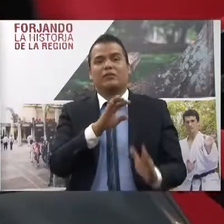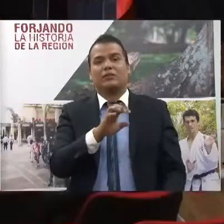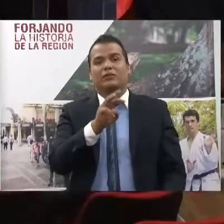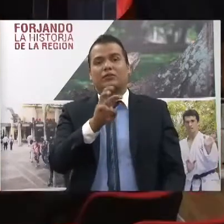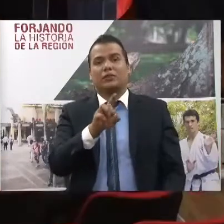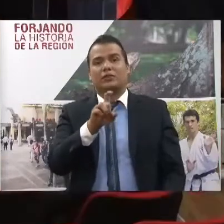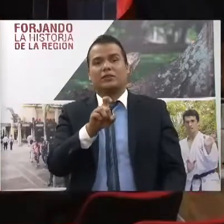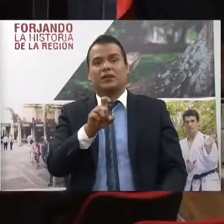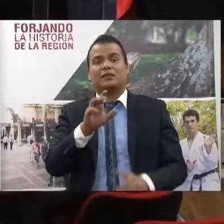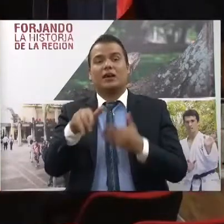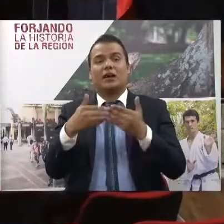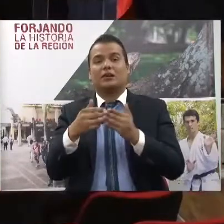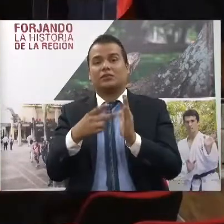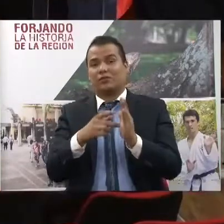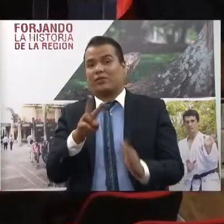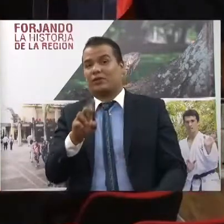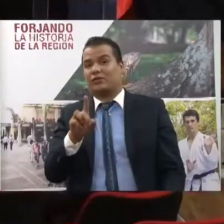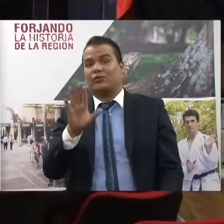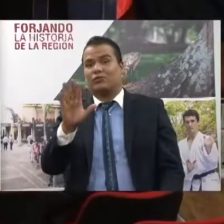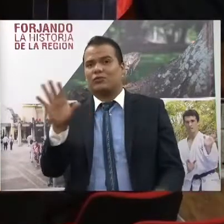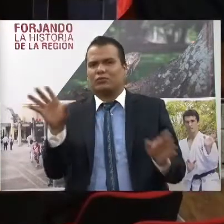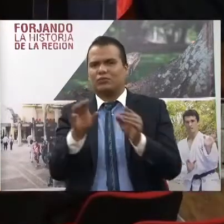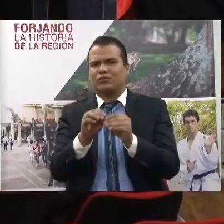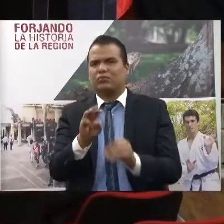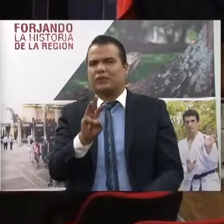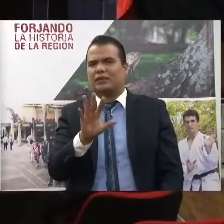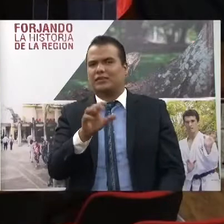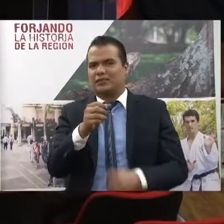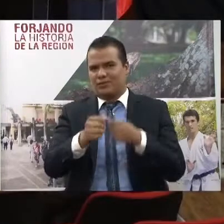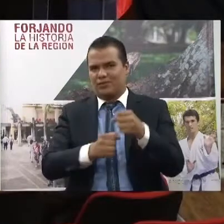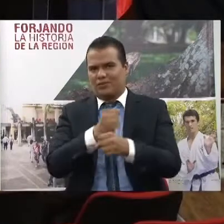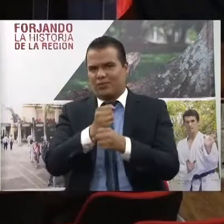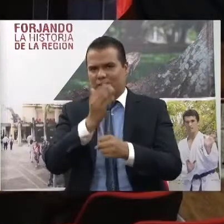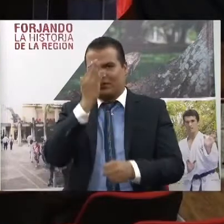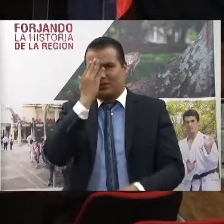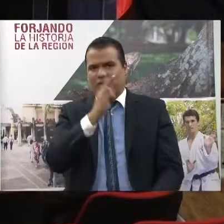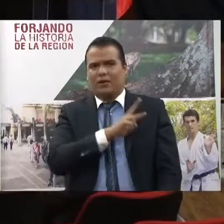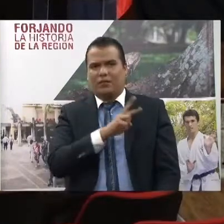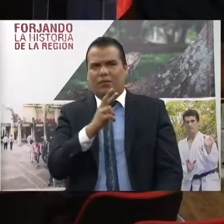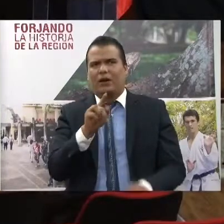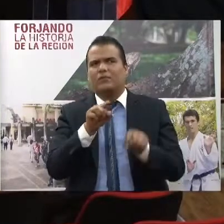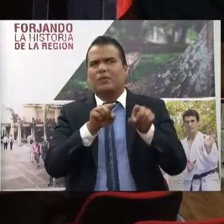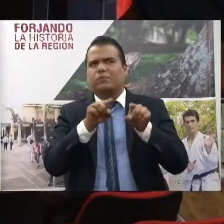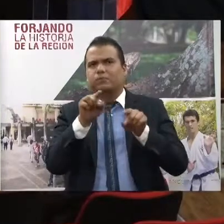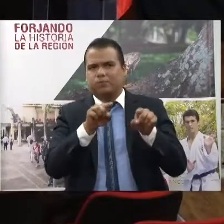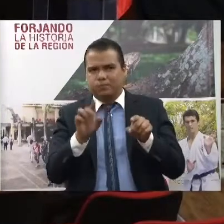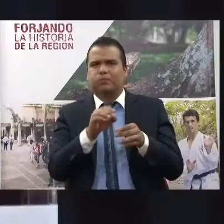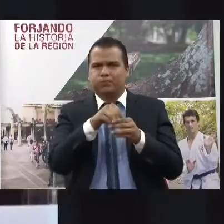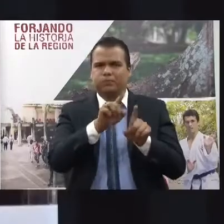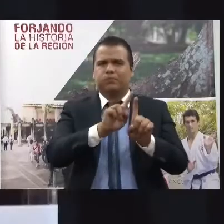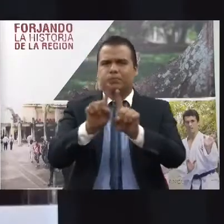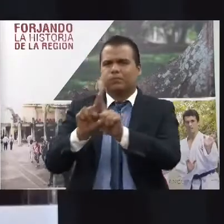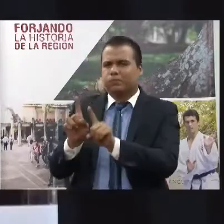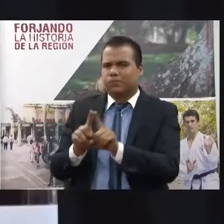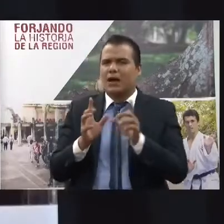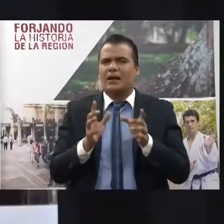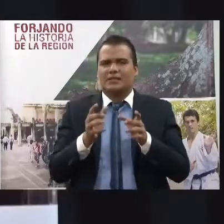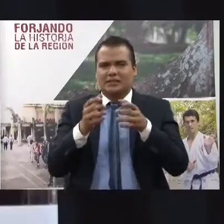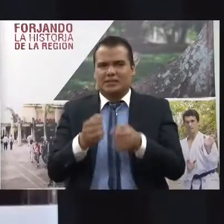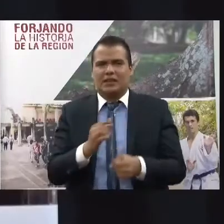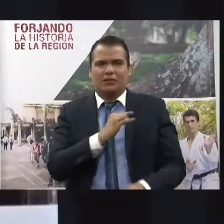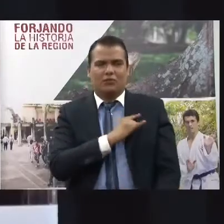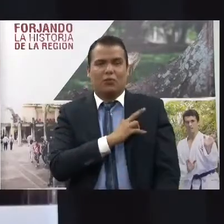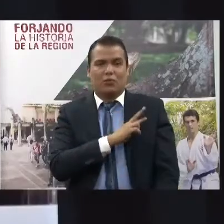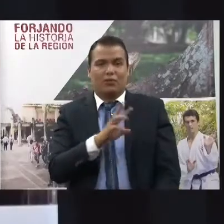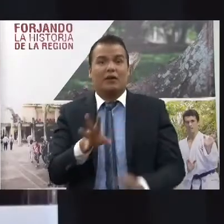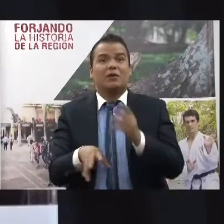1986-2021. Recordemos que la Universidad del Valle hace presencia a lo largo del departamento del Cauca y en el norte del departamento